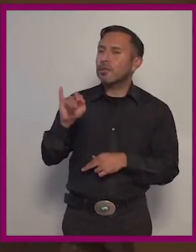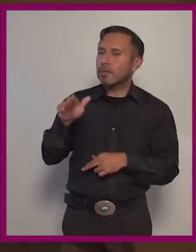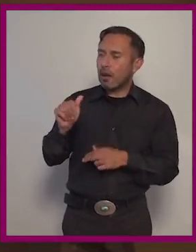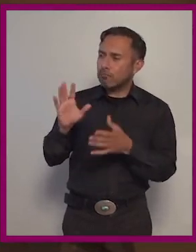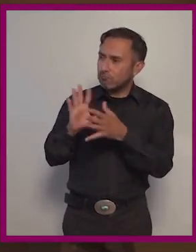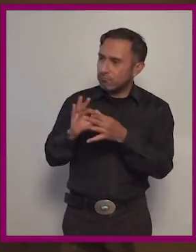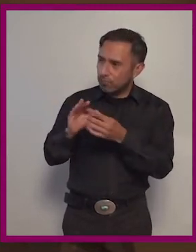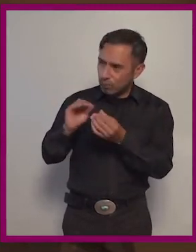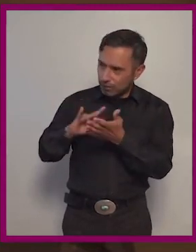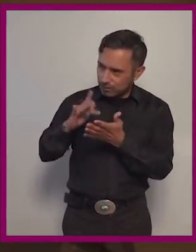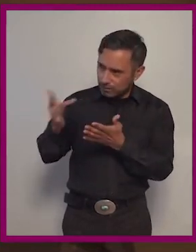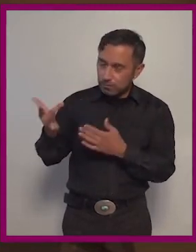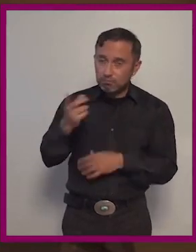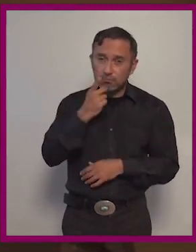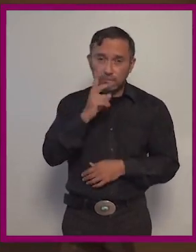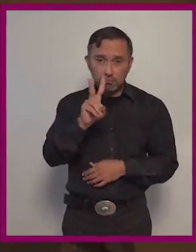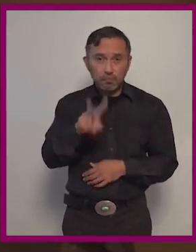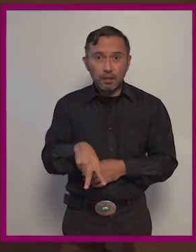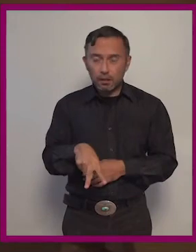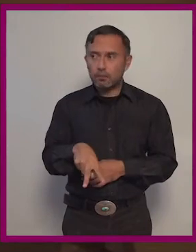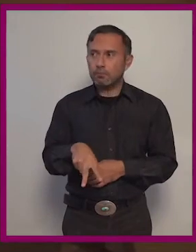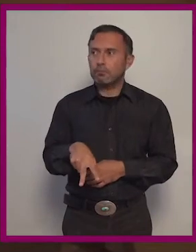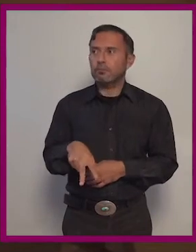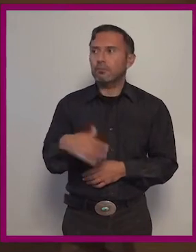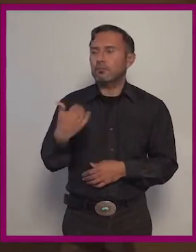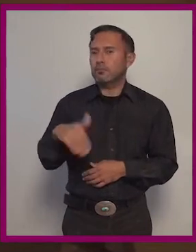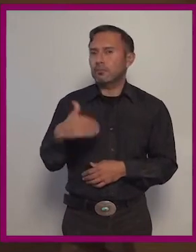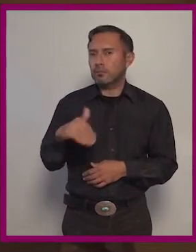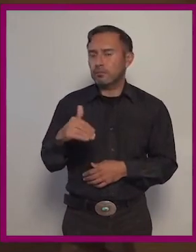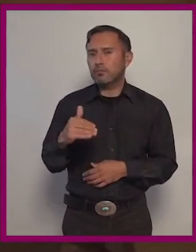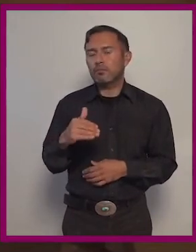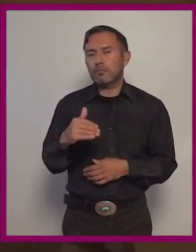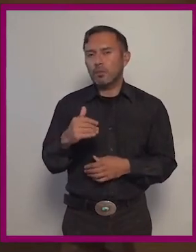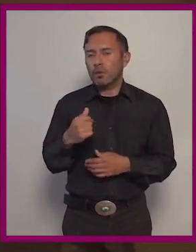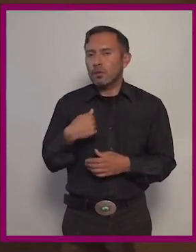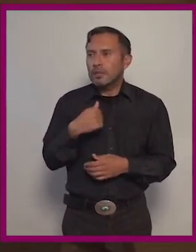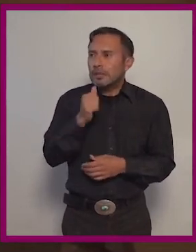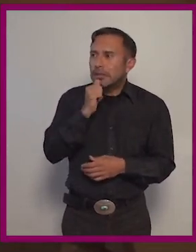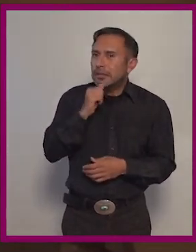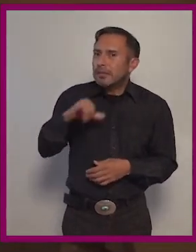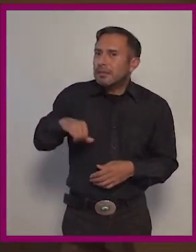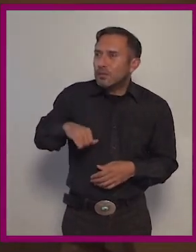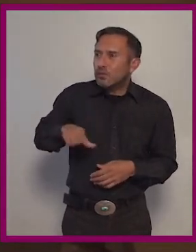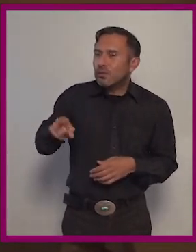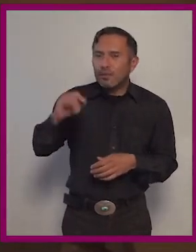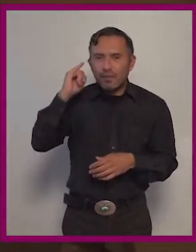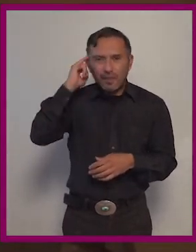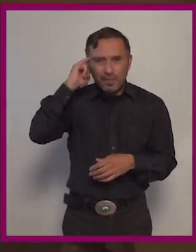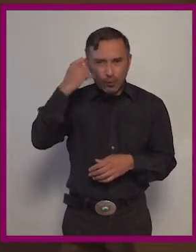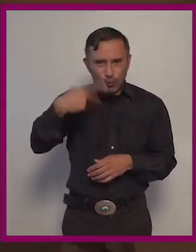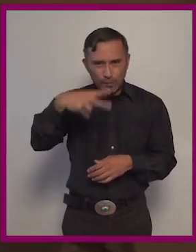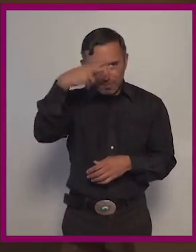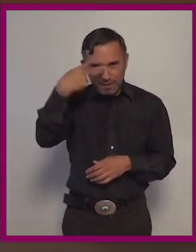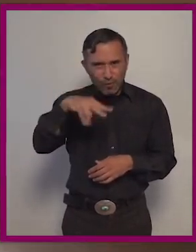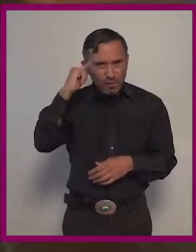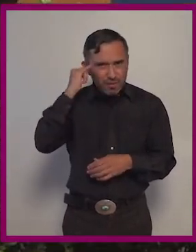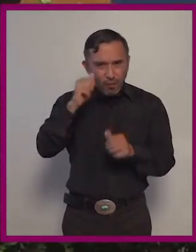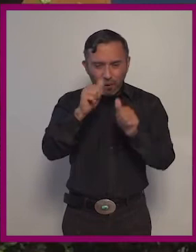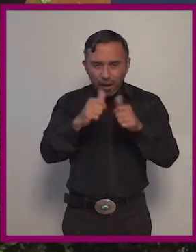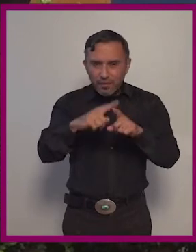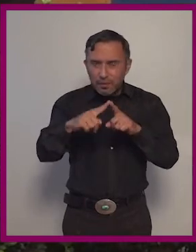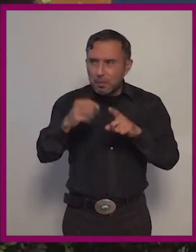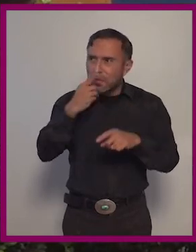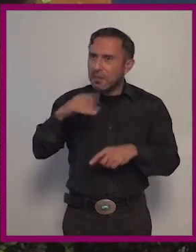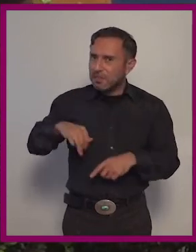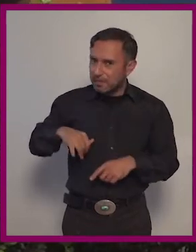De verdad que nos deja con muchas ganas de seguir conociendo las artesanías que se producen en nuestro país.